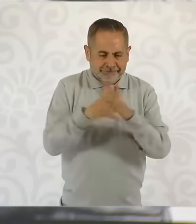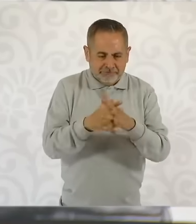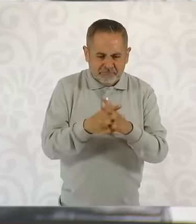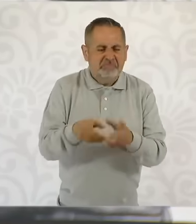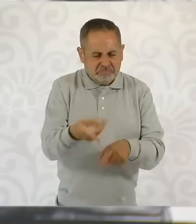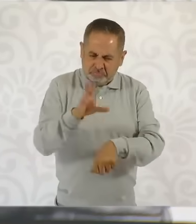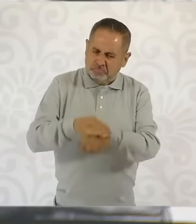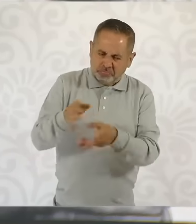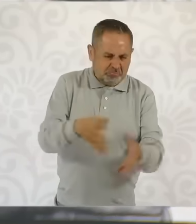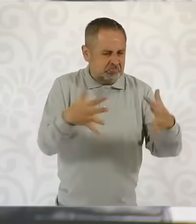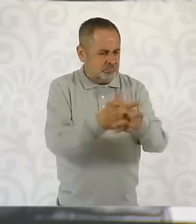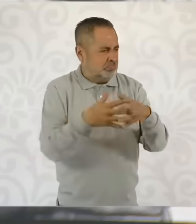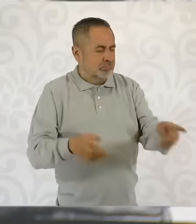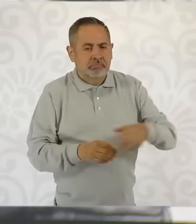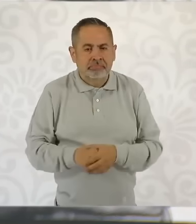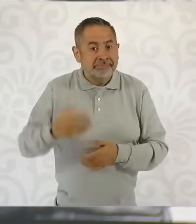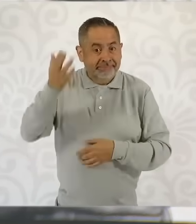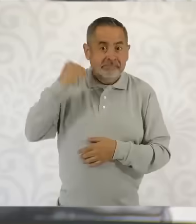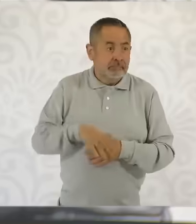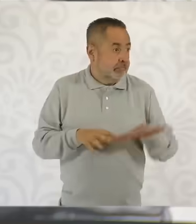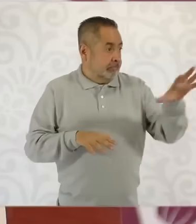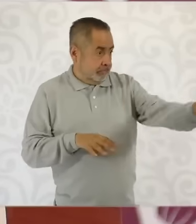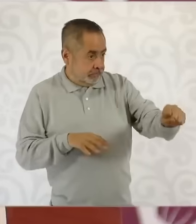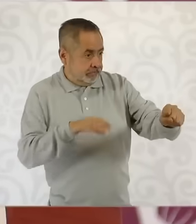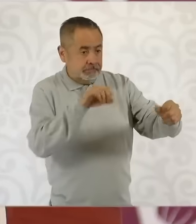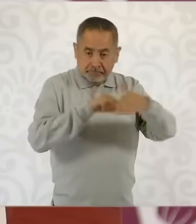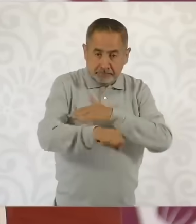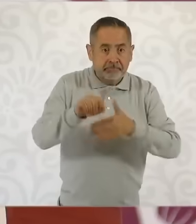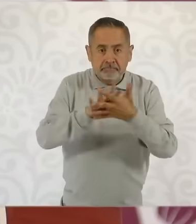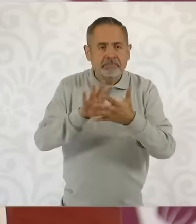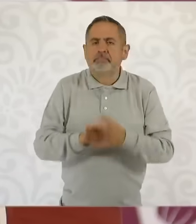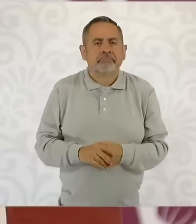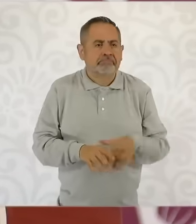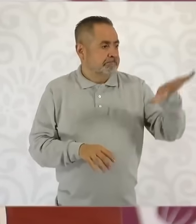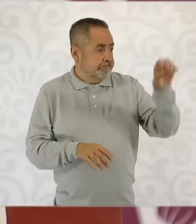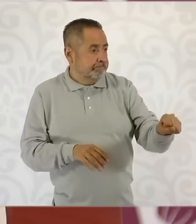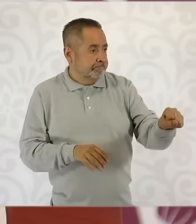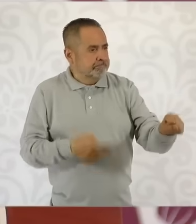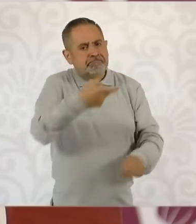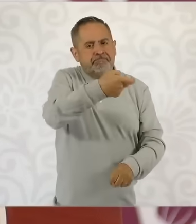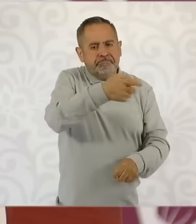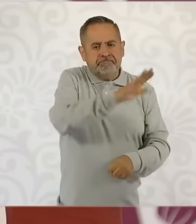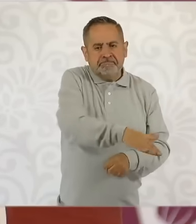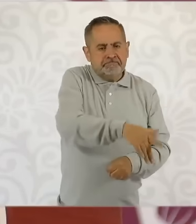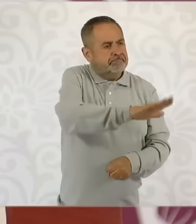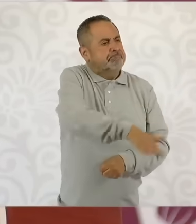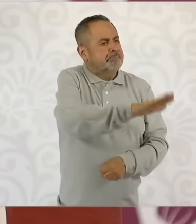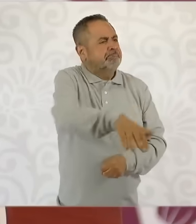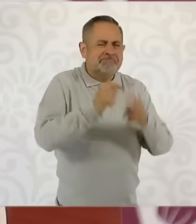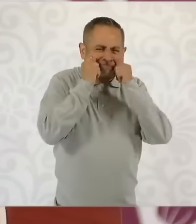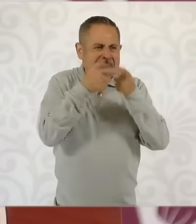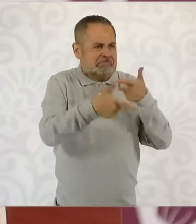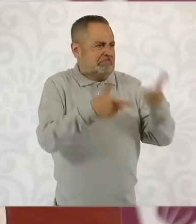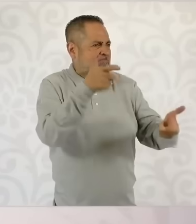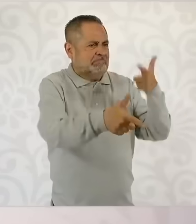Entonces no es que se detuviera un delincuente y iba a la cárcel, hacían ejecuciones extrajudiciales, generando una ola de violencia